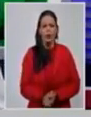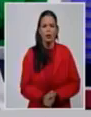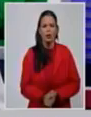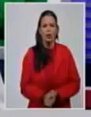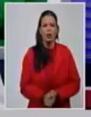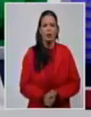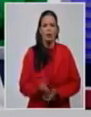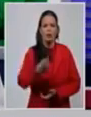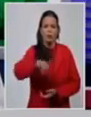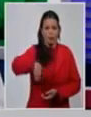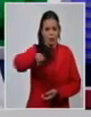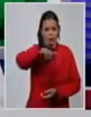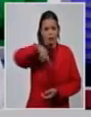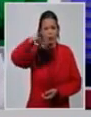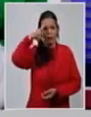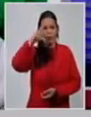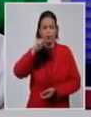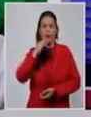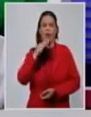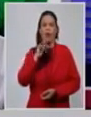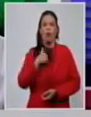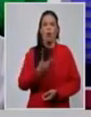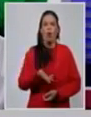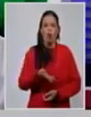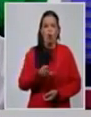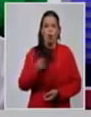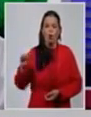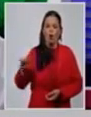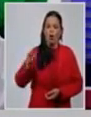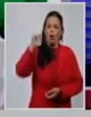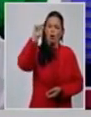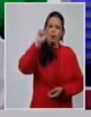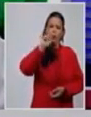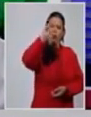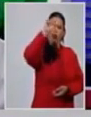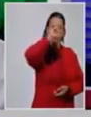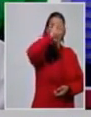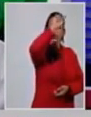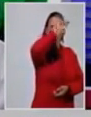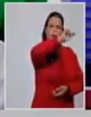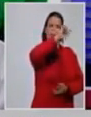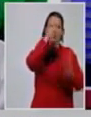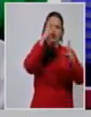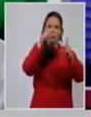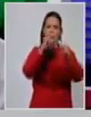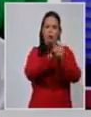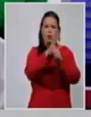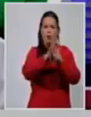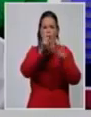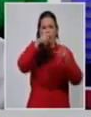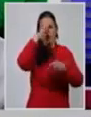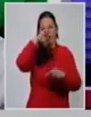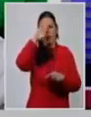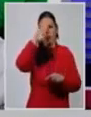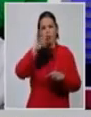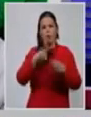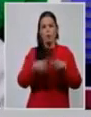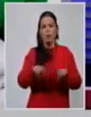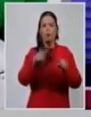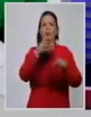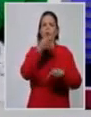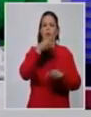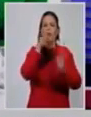de cómo ha ido evolucionando la pandemia en Cuba, pues las cifras más altas de casos confirmados en el mes de